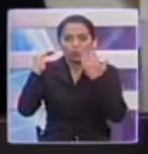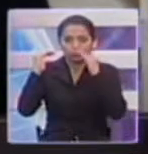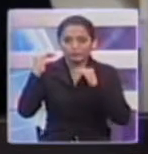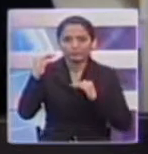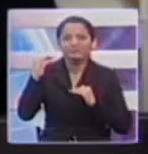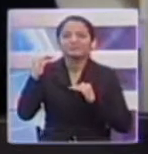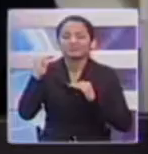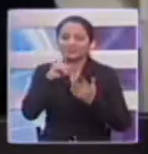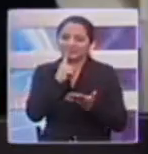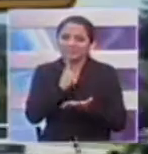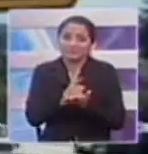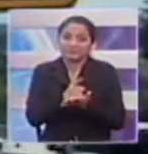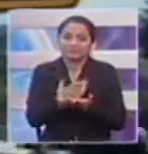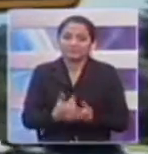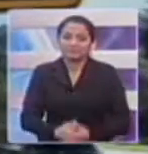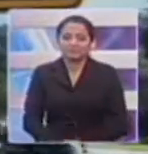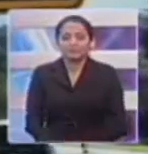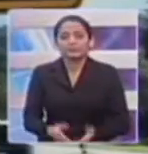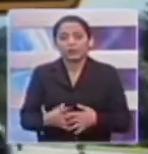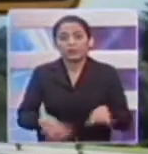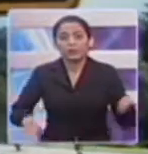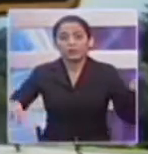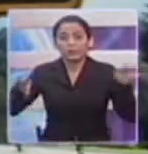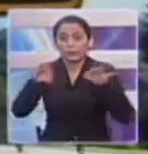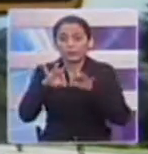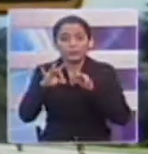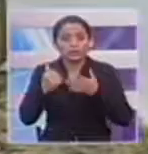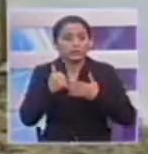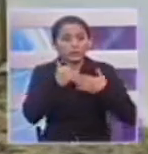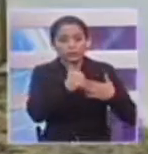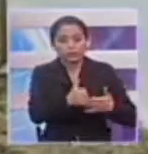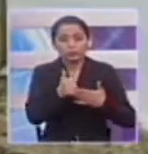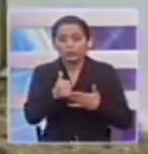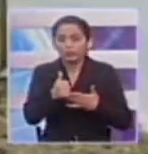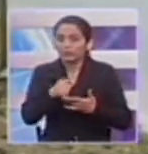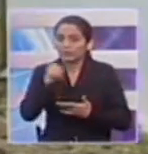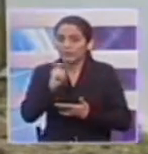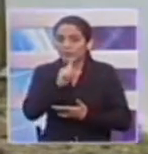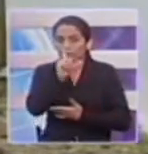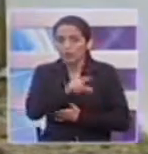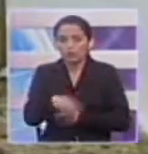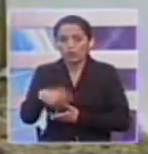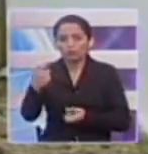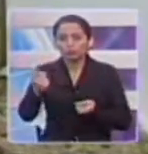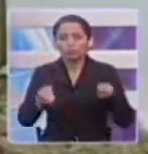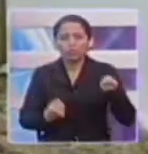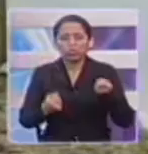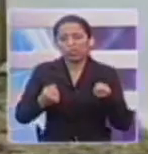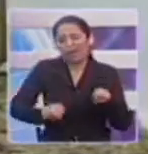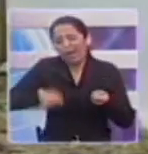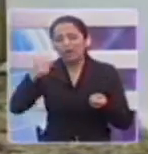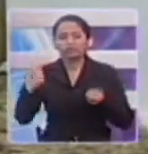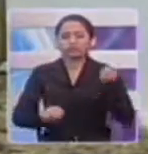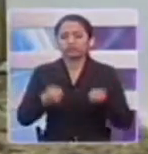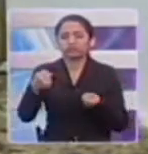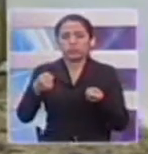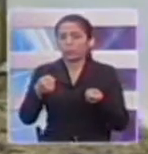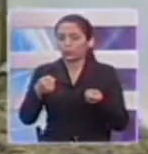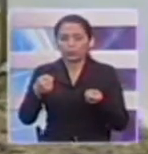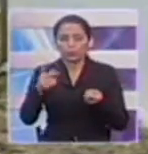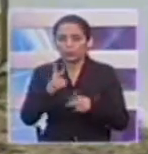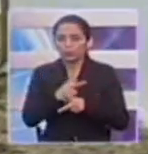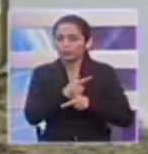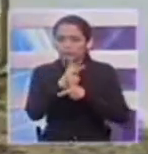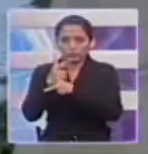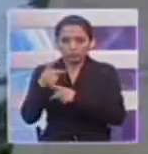vitales y de suma importancia los resultados advierten de una práctica más responsable tanto de conductores como peatones hacia las normas y leyes